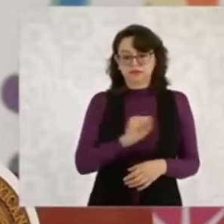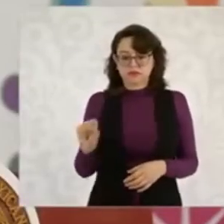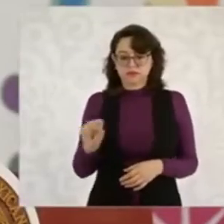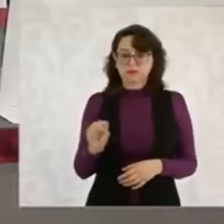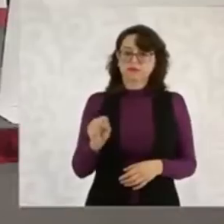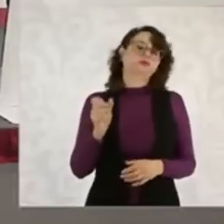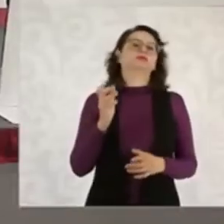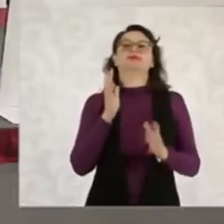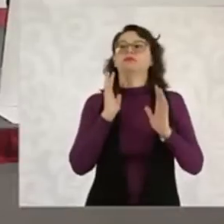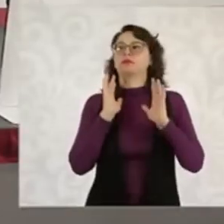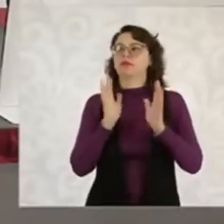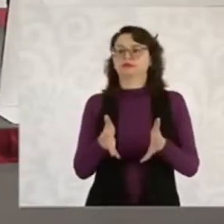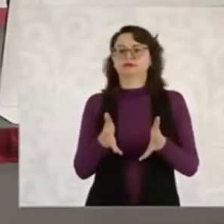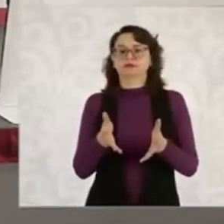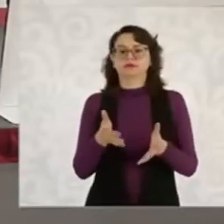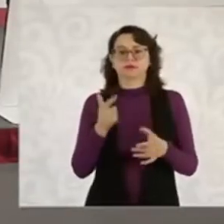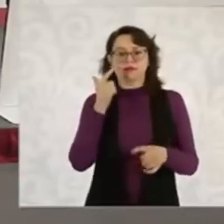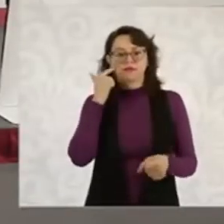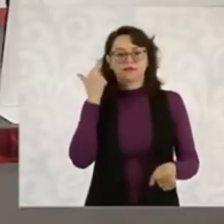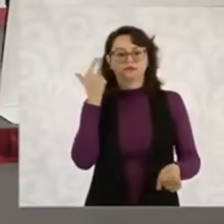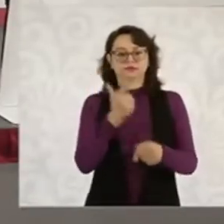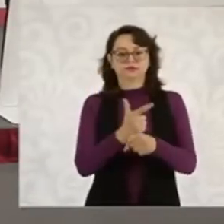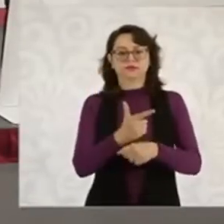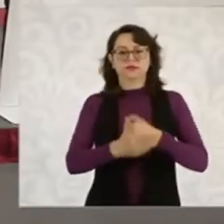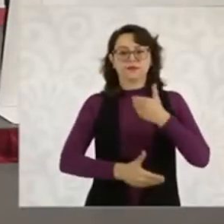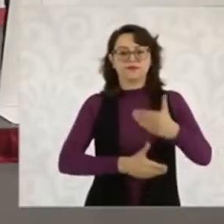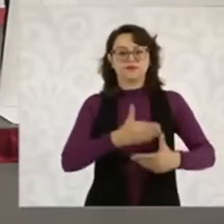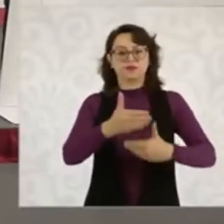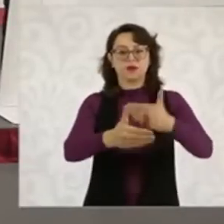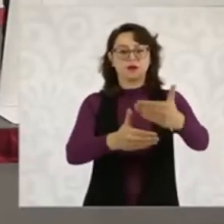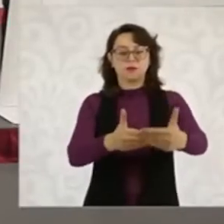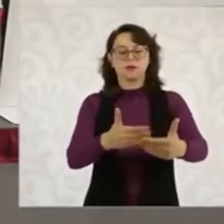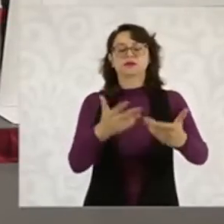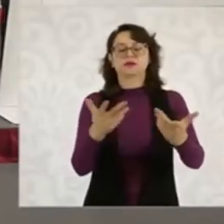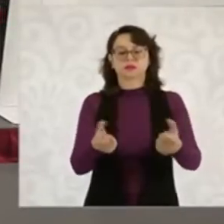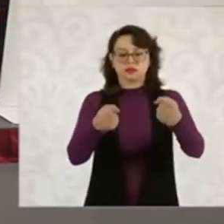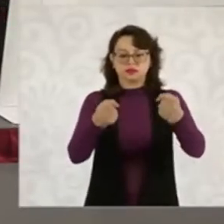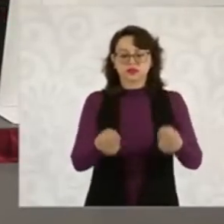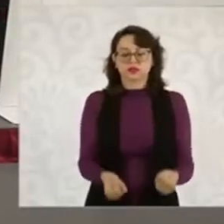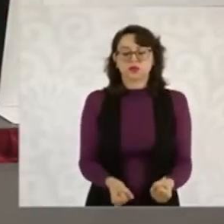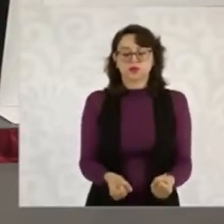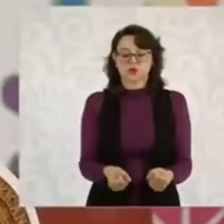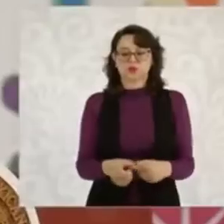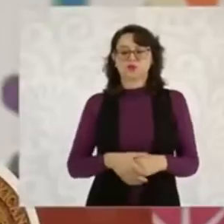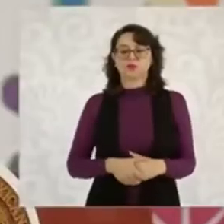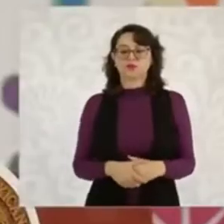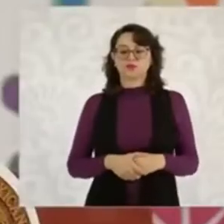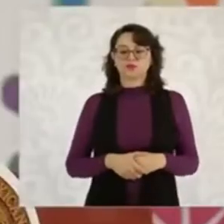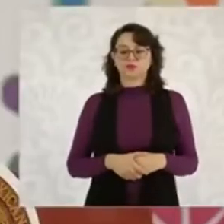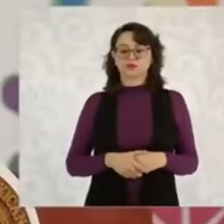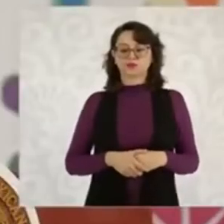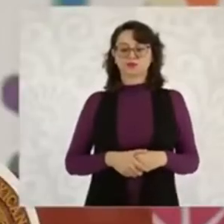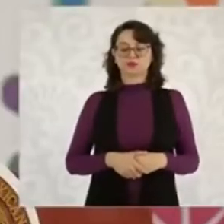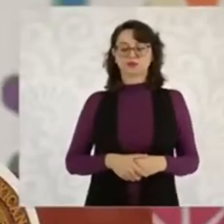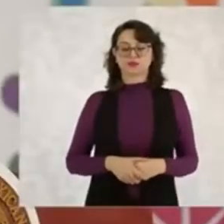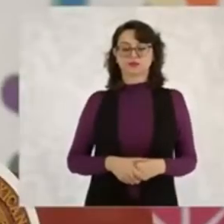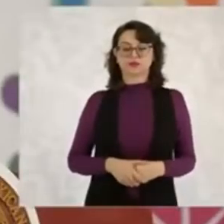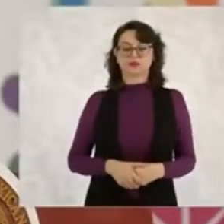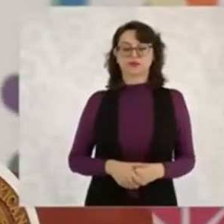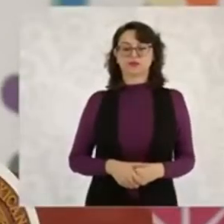cuenta evidentemente de que es un proceso pues ya consolidado. Por otra parte,